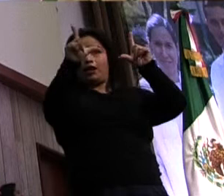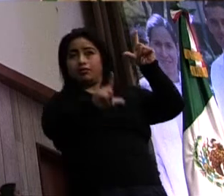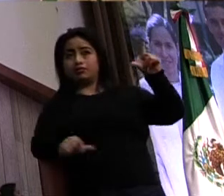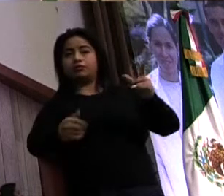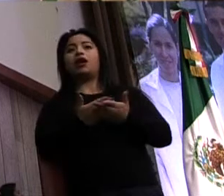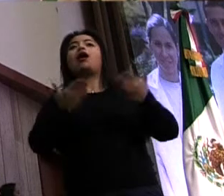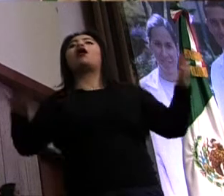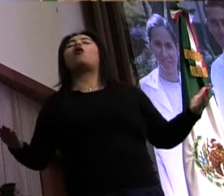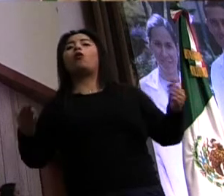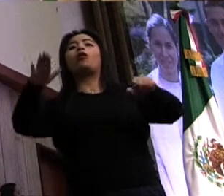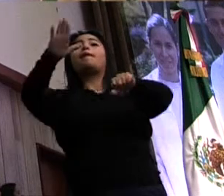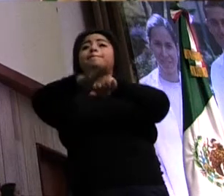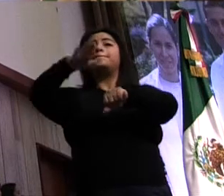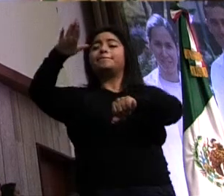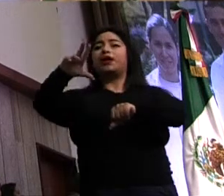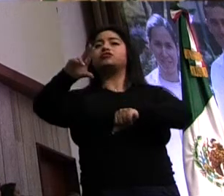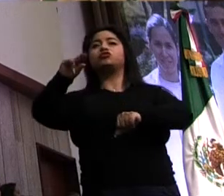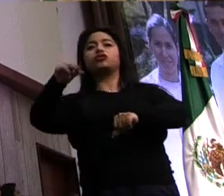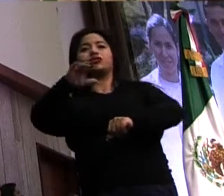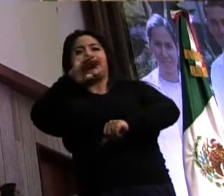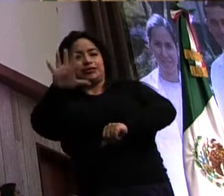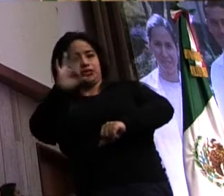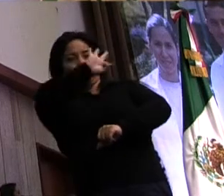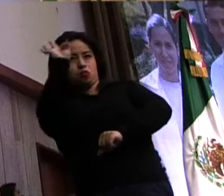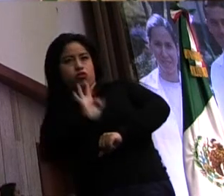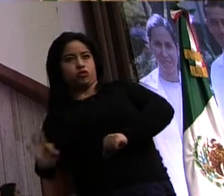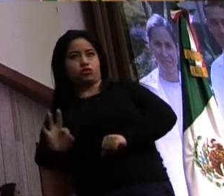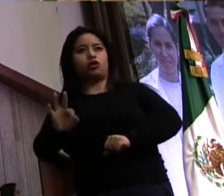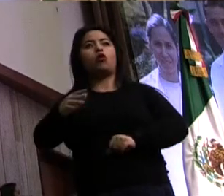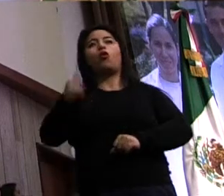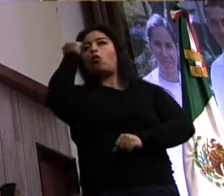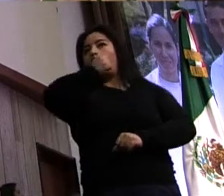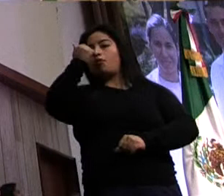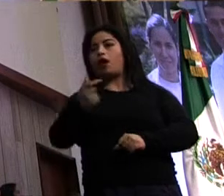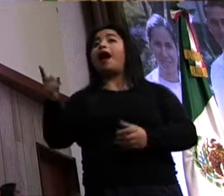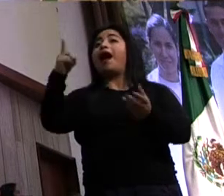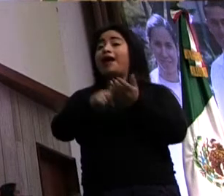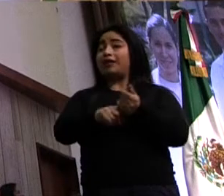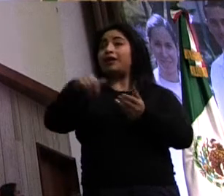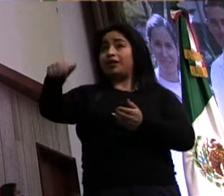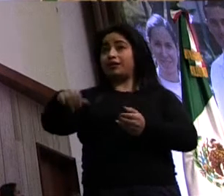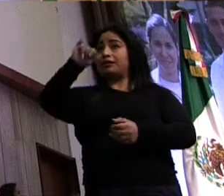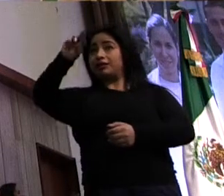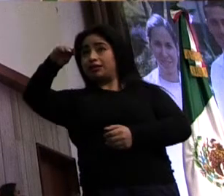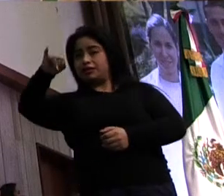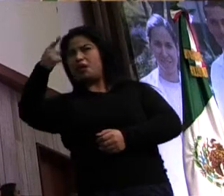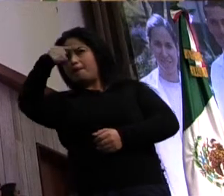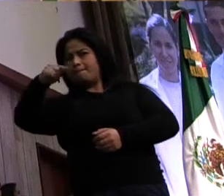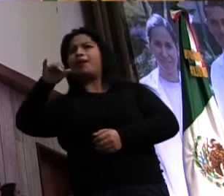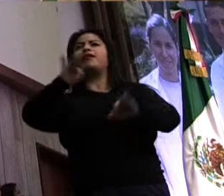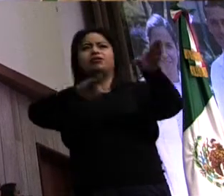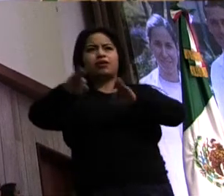Ahora lograremos que más del 85% de sus residentes permanezcan en esta gran institución que tiene